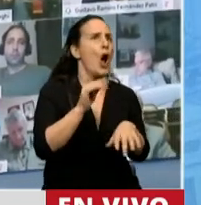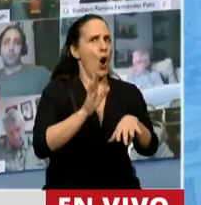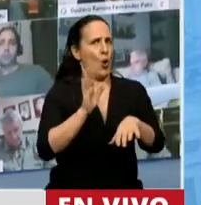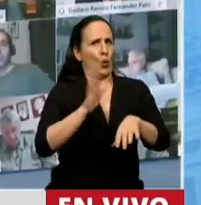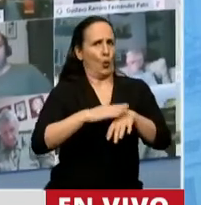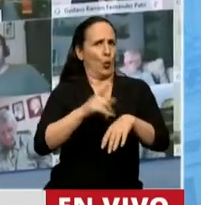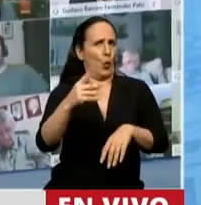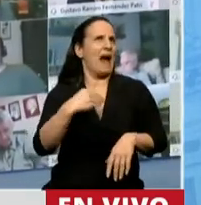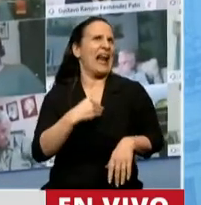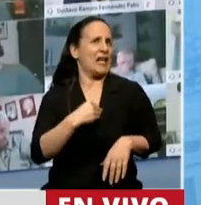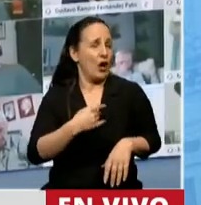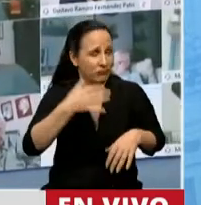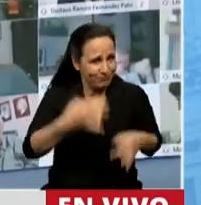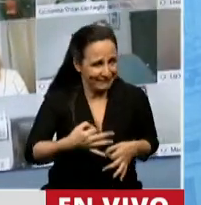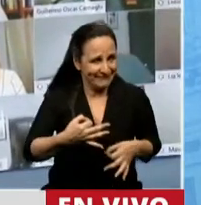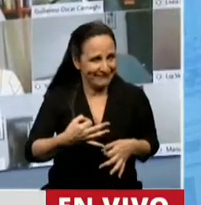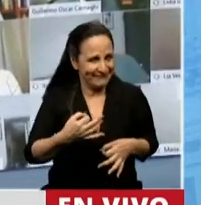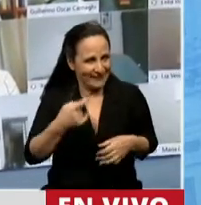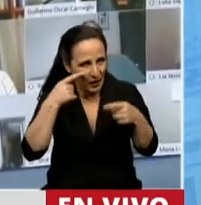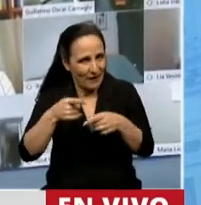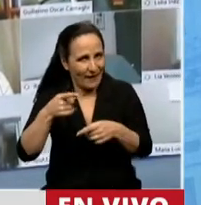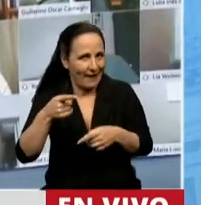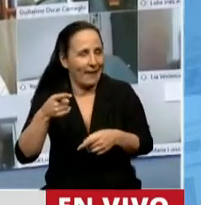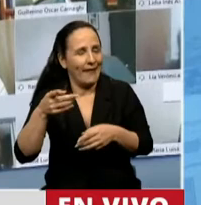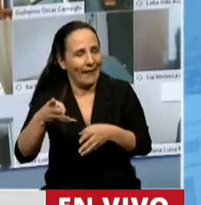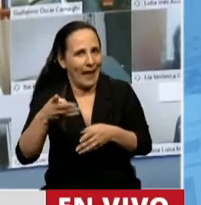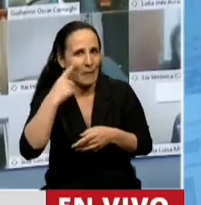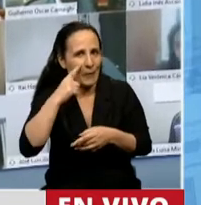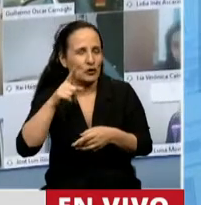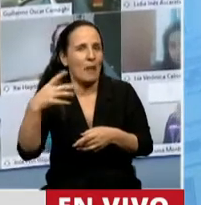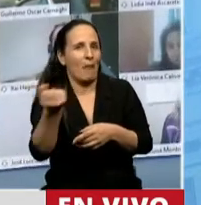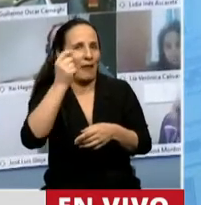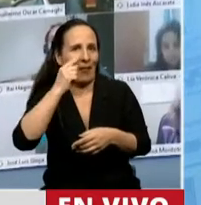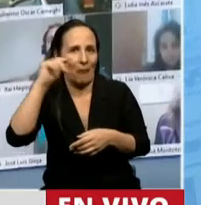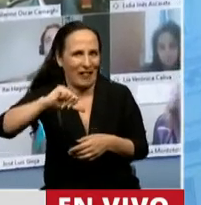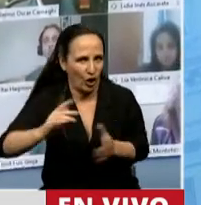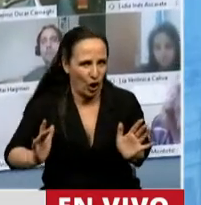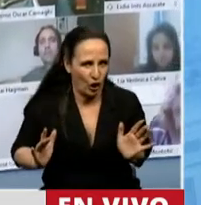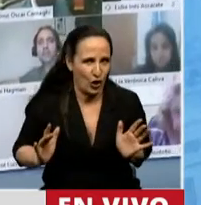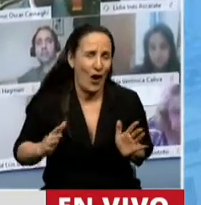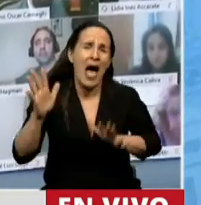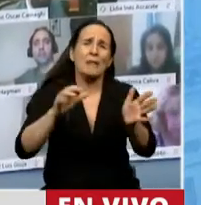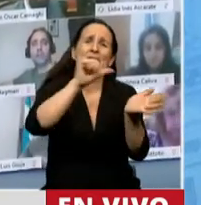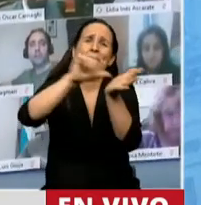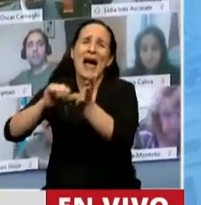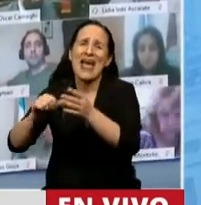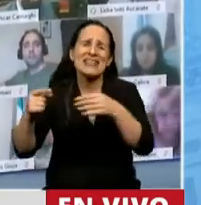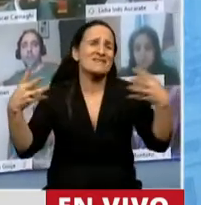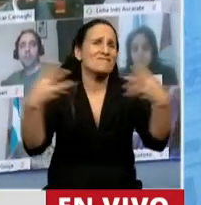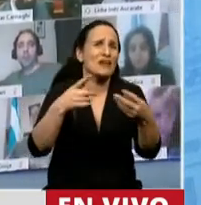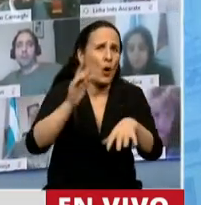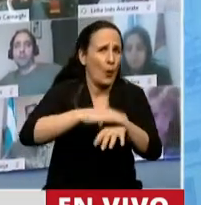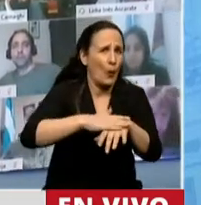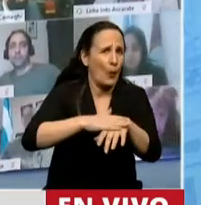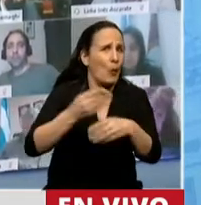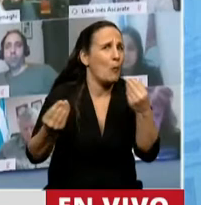religión que fueron guerras por el petróleo. Muchísimas de las disputas entre países son disputas en realidad por los recursos naturales. Las